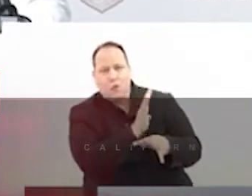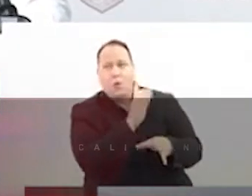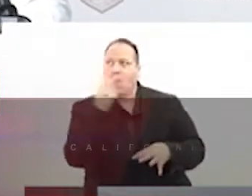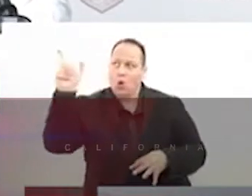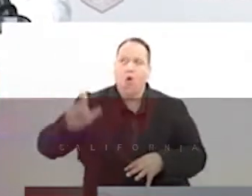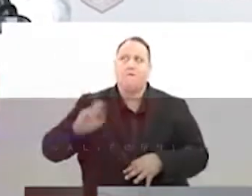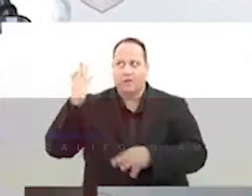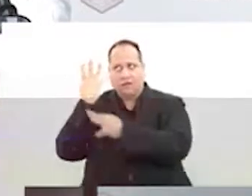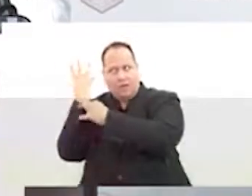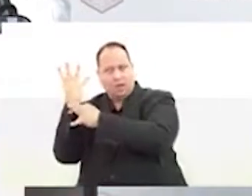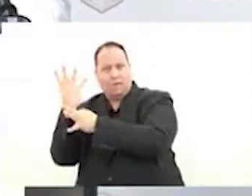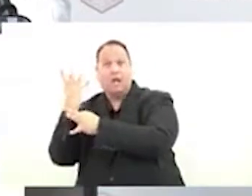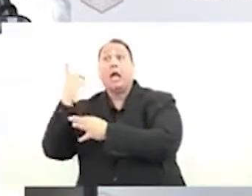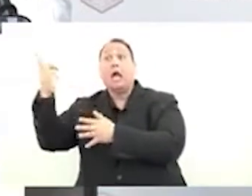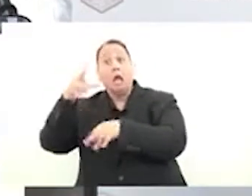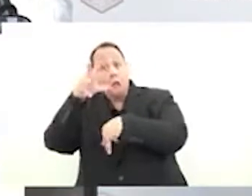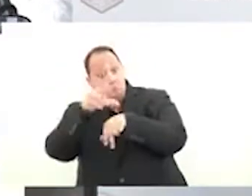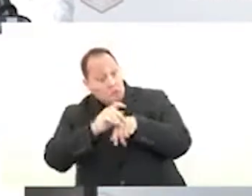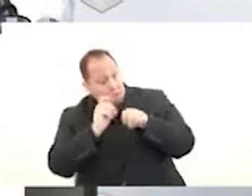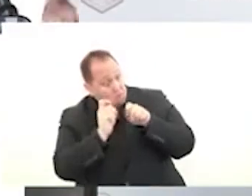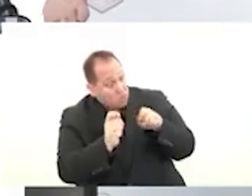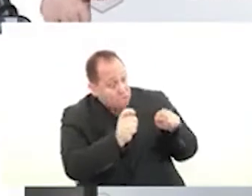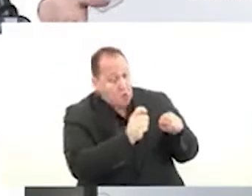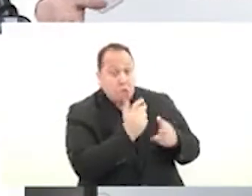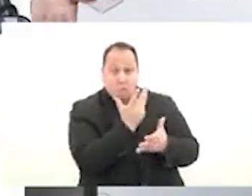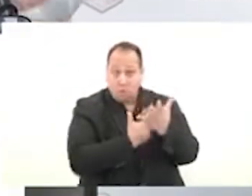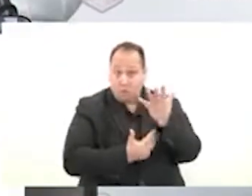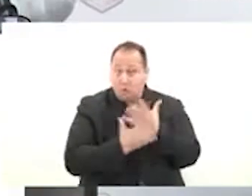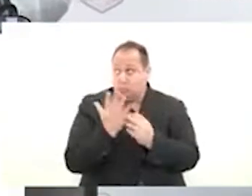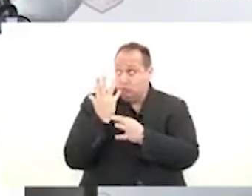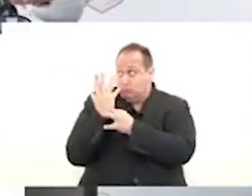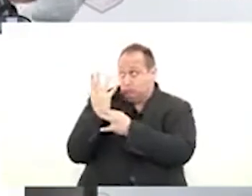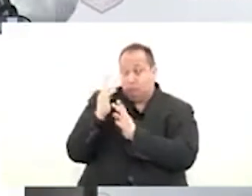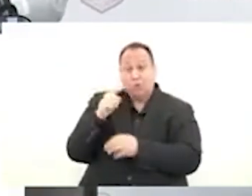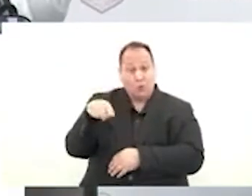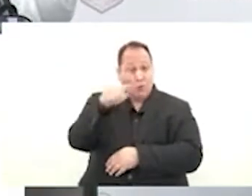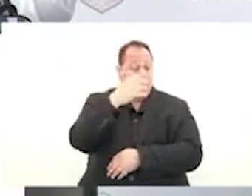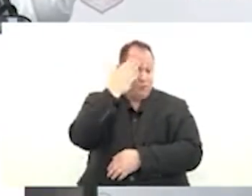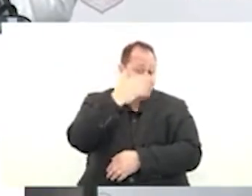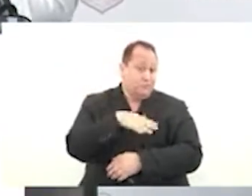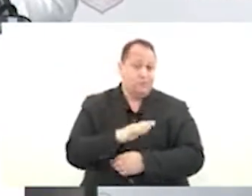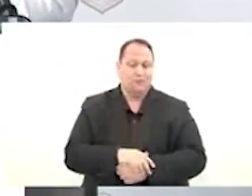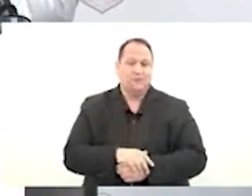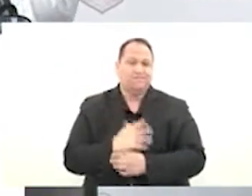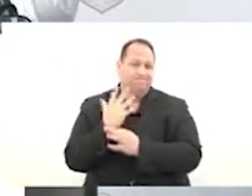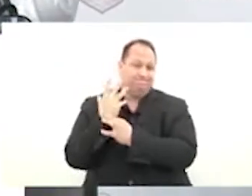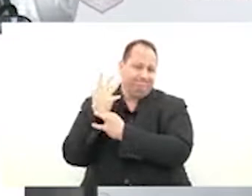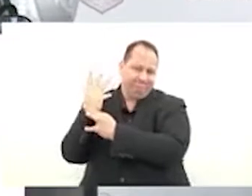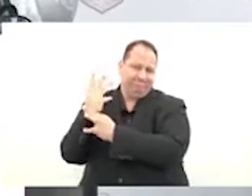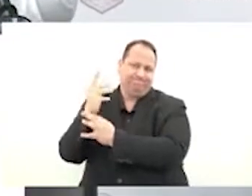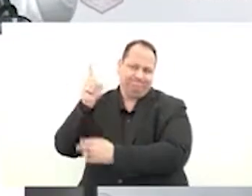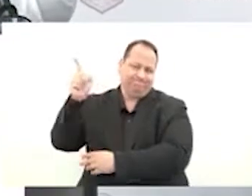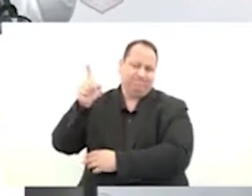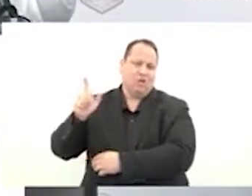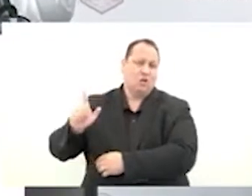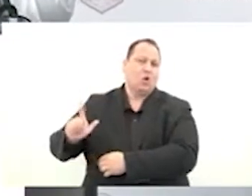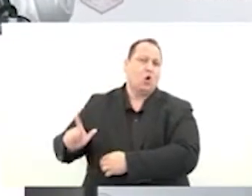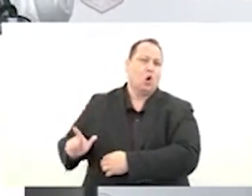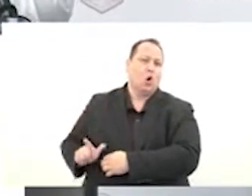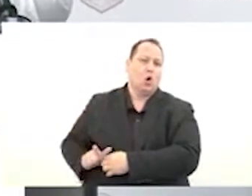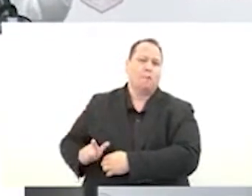autoridades competentes y los permisos, pues ustedes saben que le competen al gobierno de